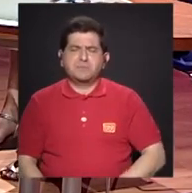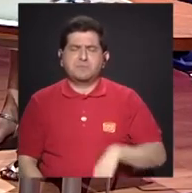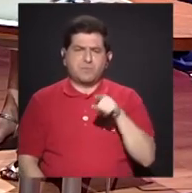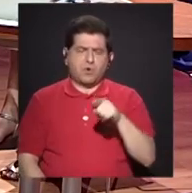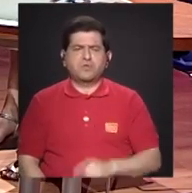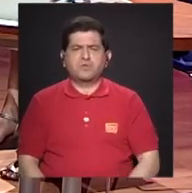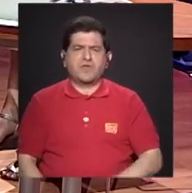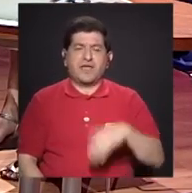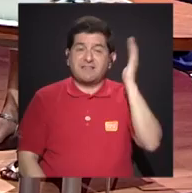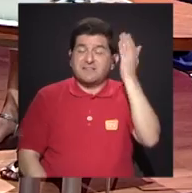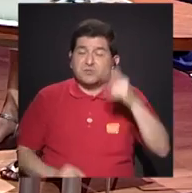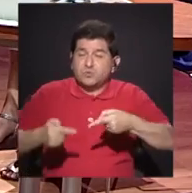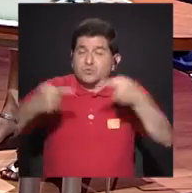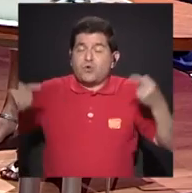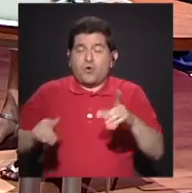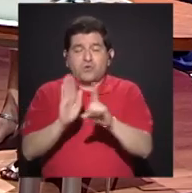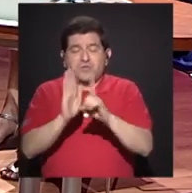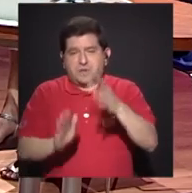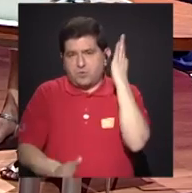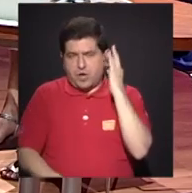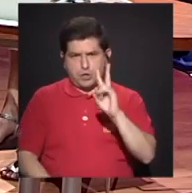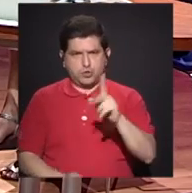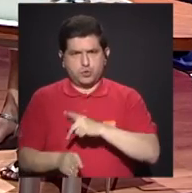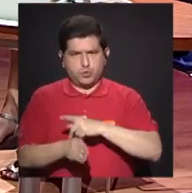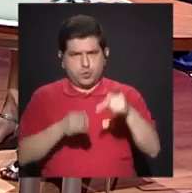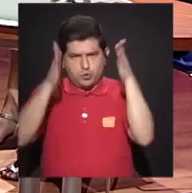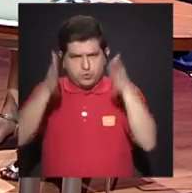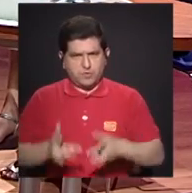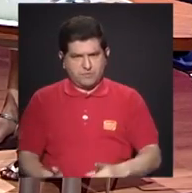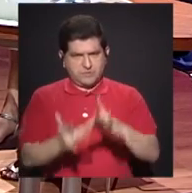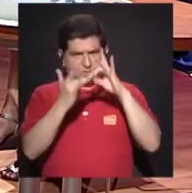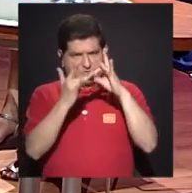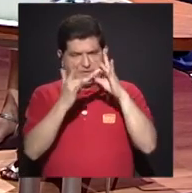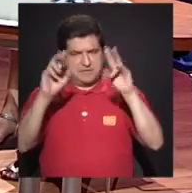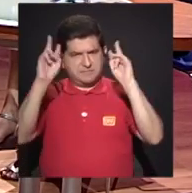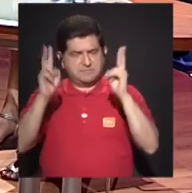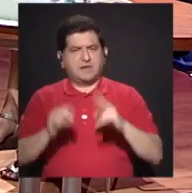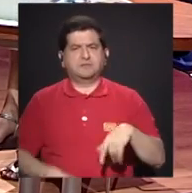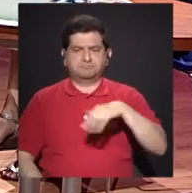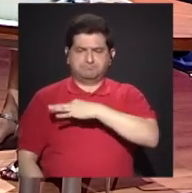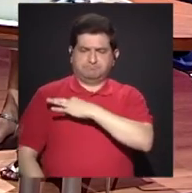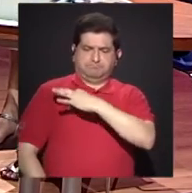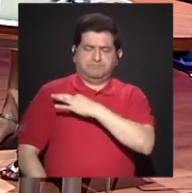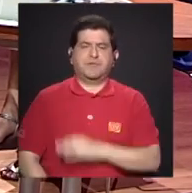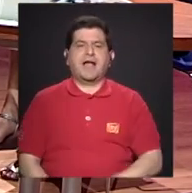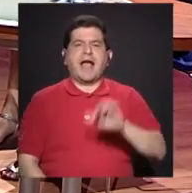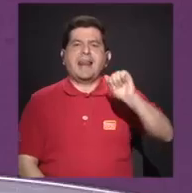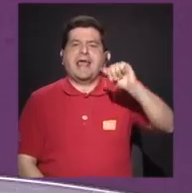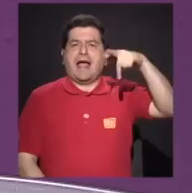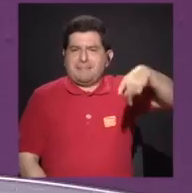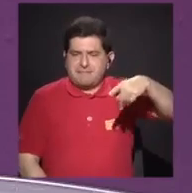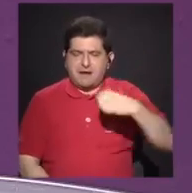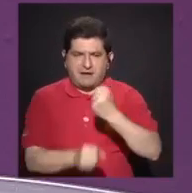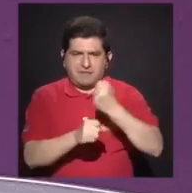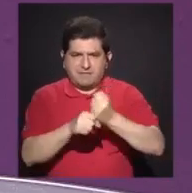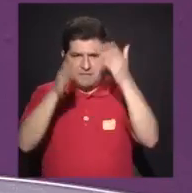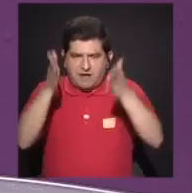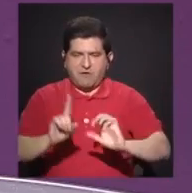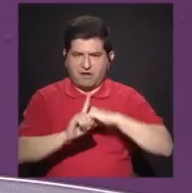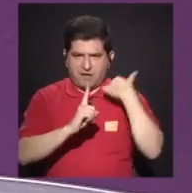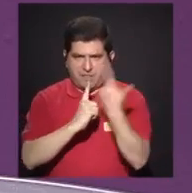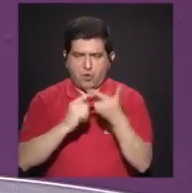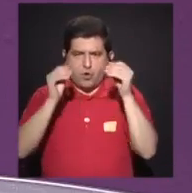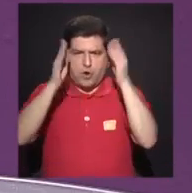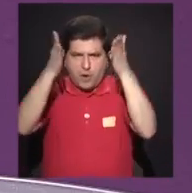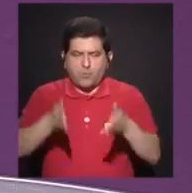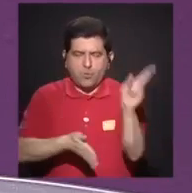las mujeres, hemos invitado a dos profesionales expertas en esta materia. Ellas son Alejandra Paniagua, quien es trabajadora social y